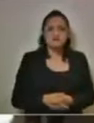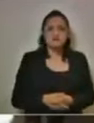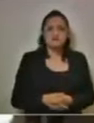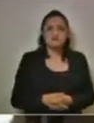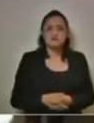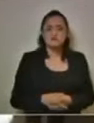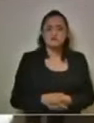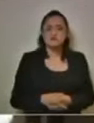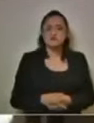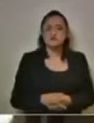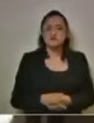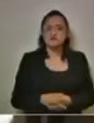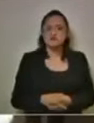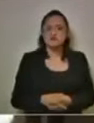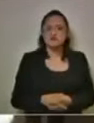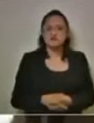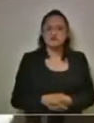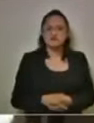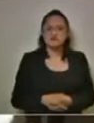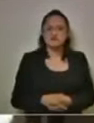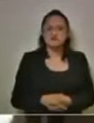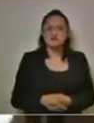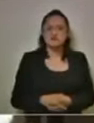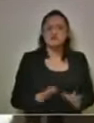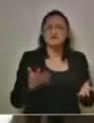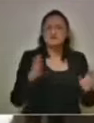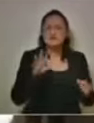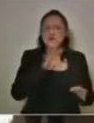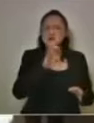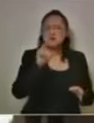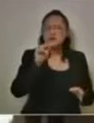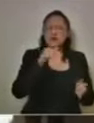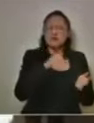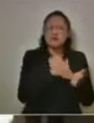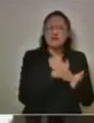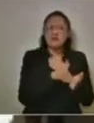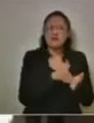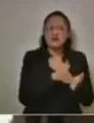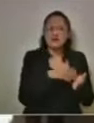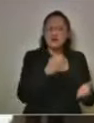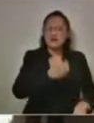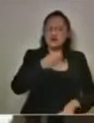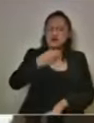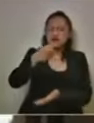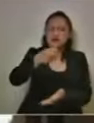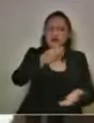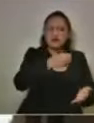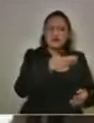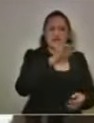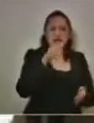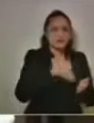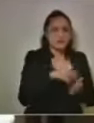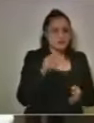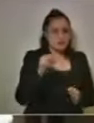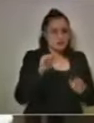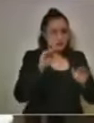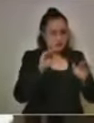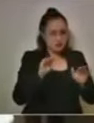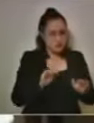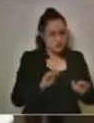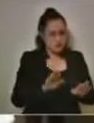400 casi 480 mil despensas no 500.000